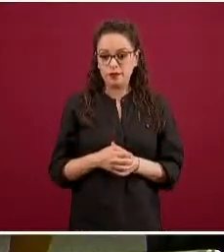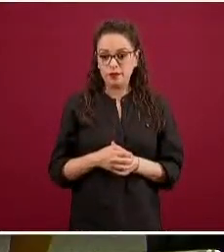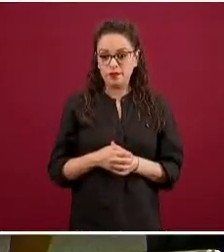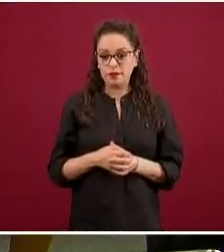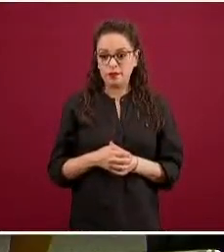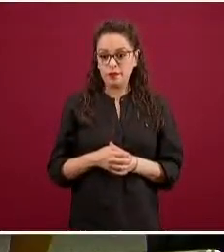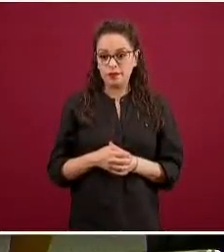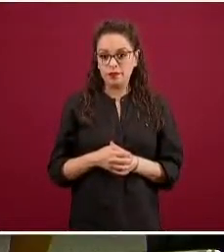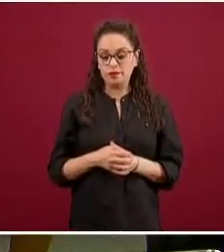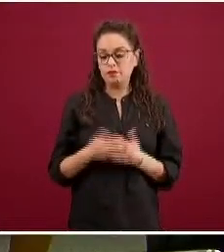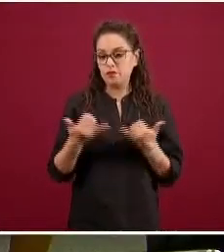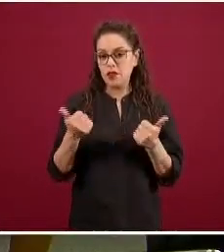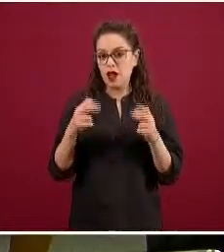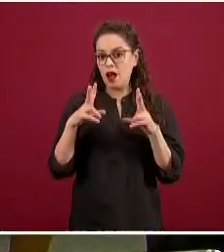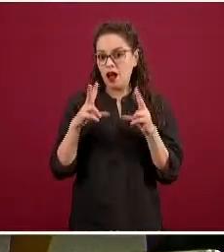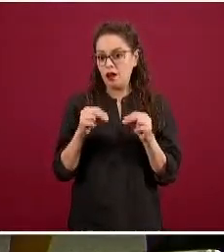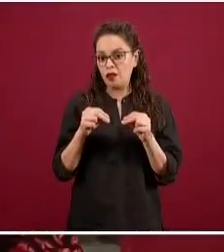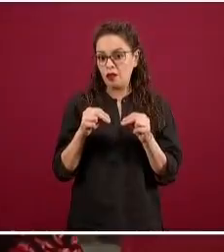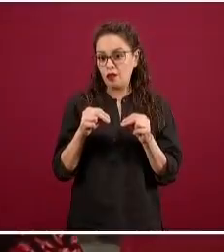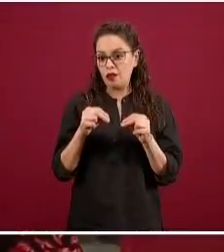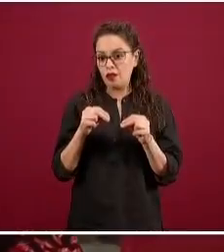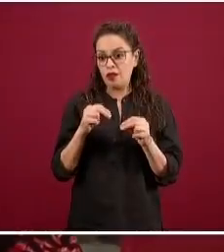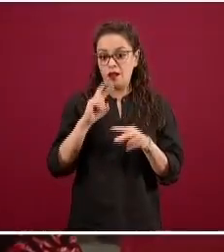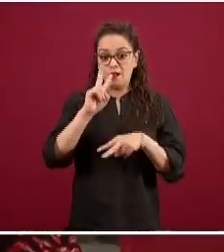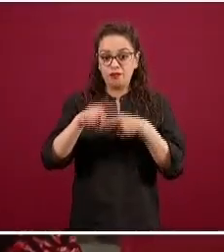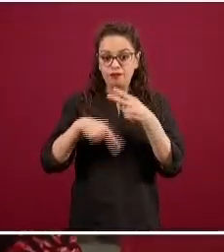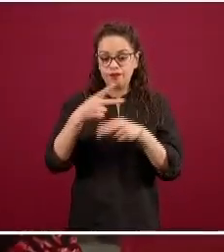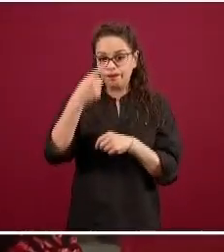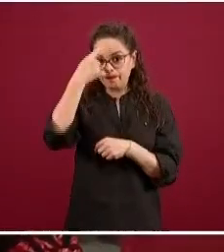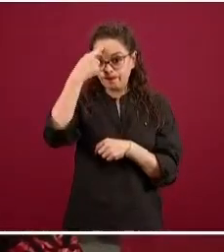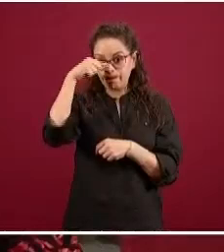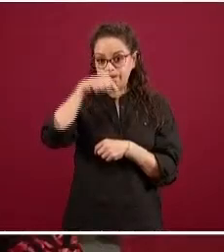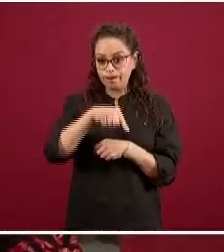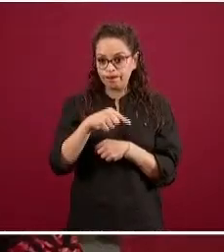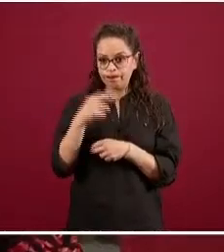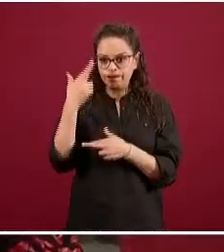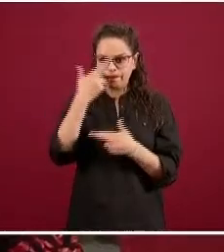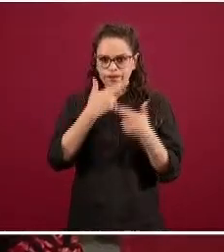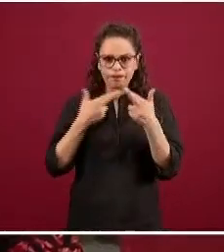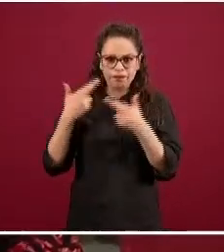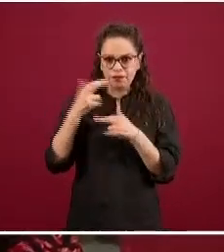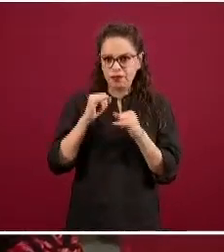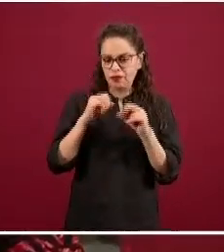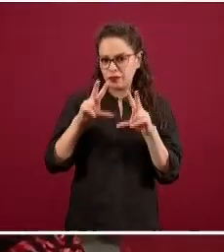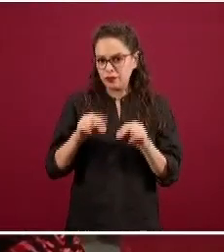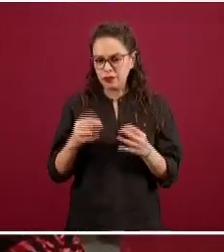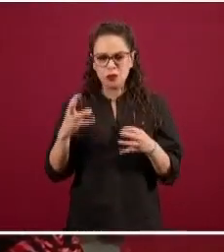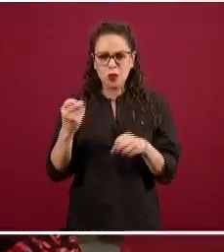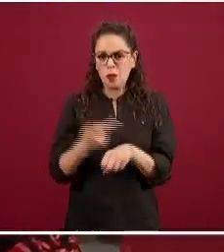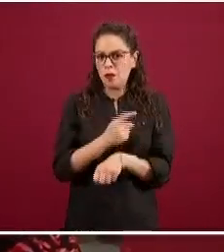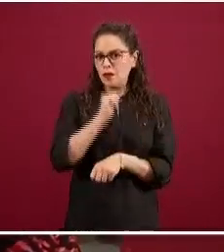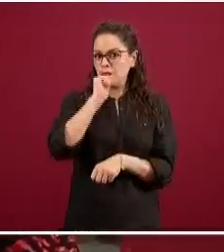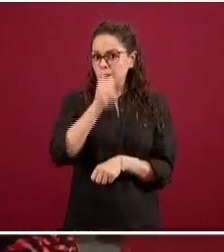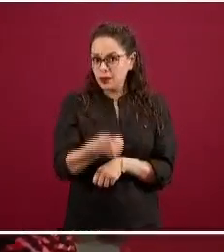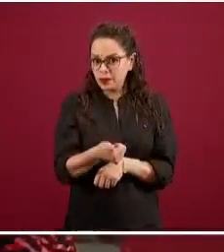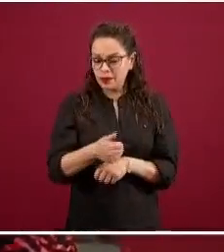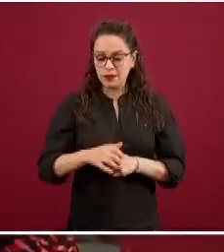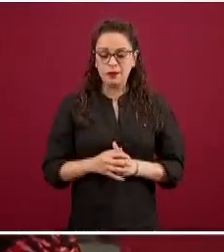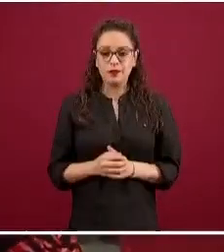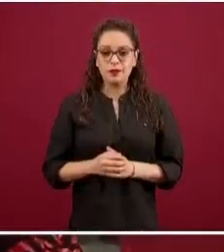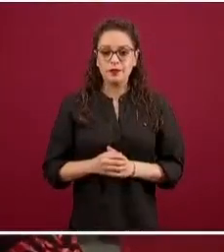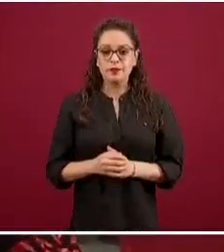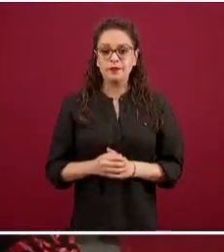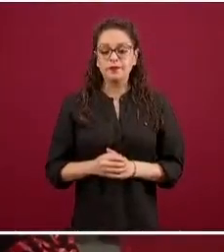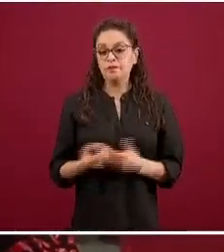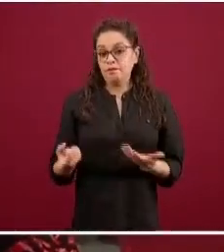están llegando a diagnóstico. Y no pasa nada con que no lleguen a diagnóstico, porque